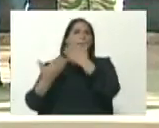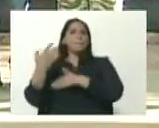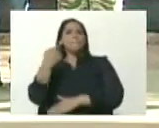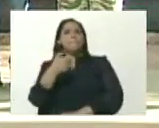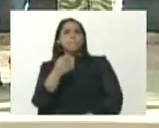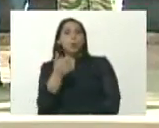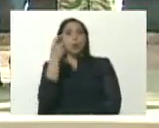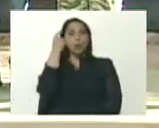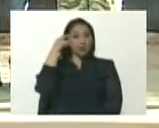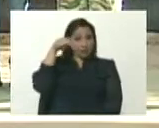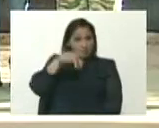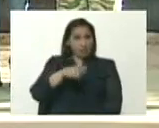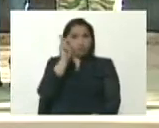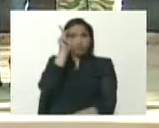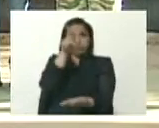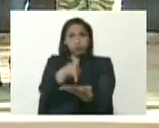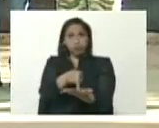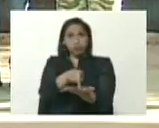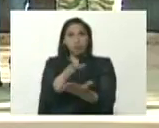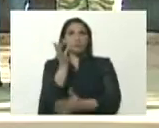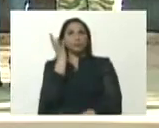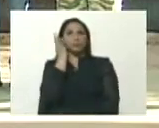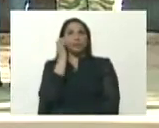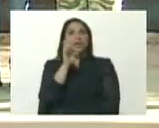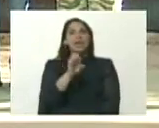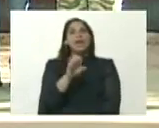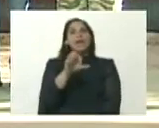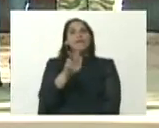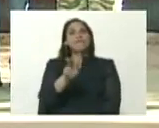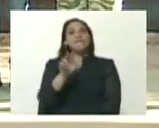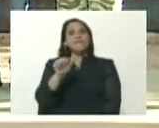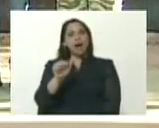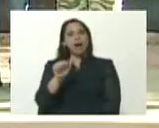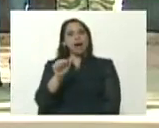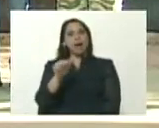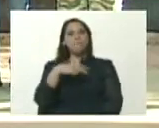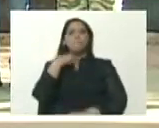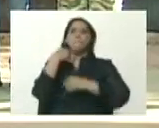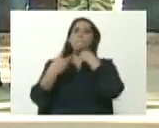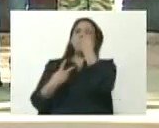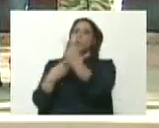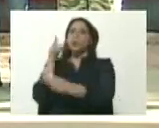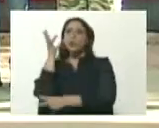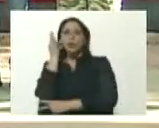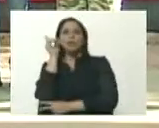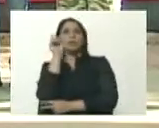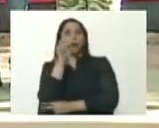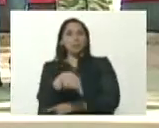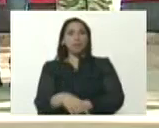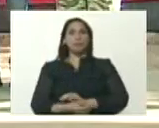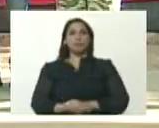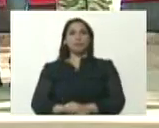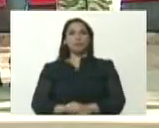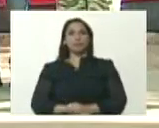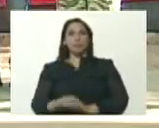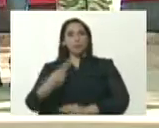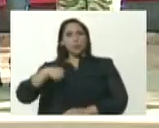días, y aquí está ella, Eva Garcés, con una vocera también de